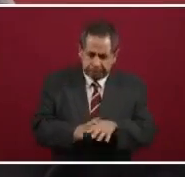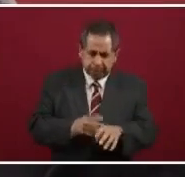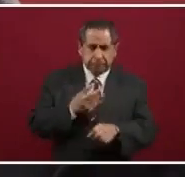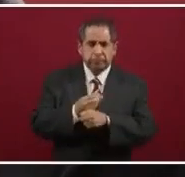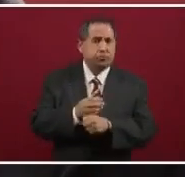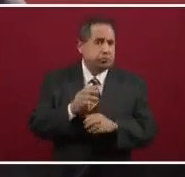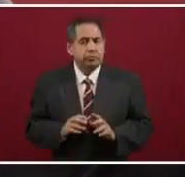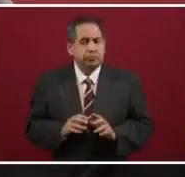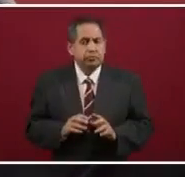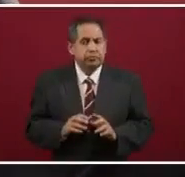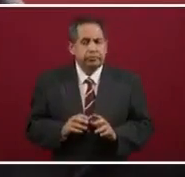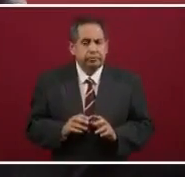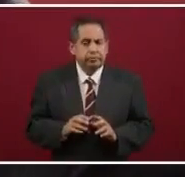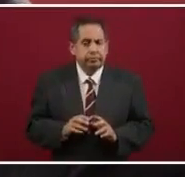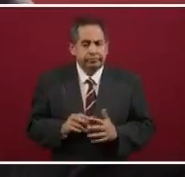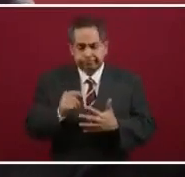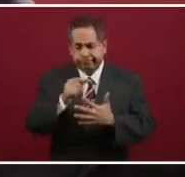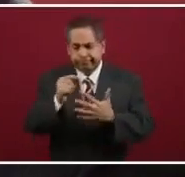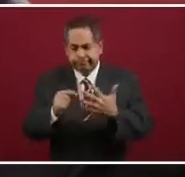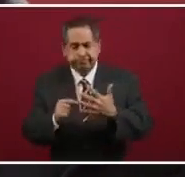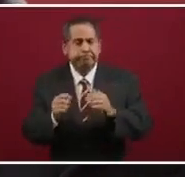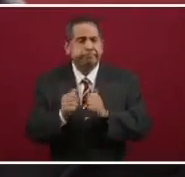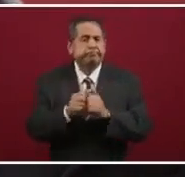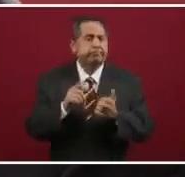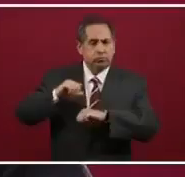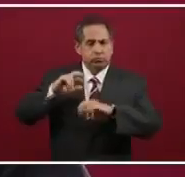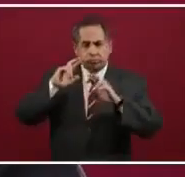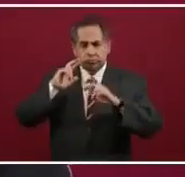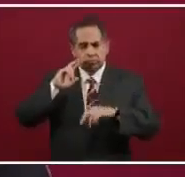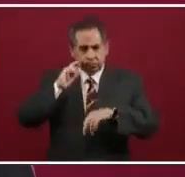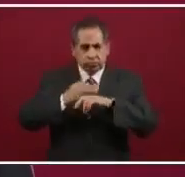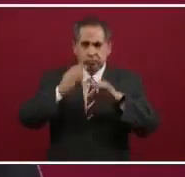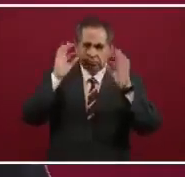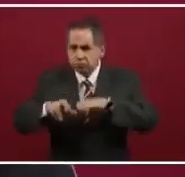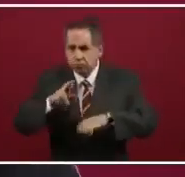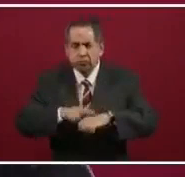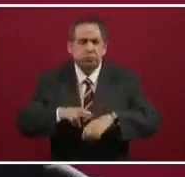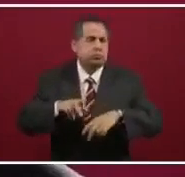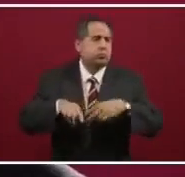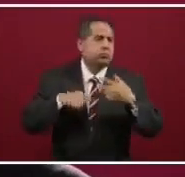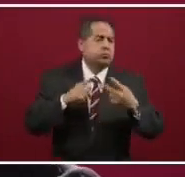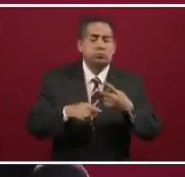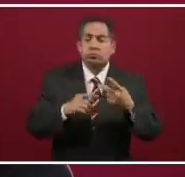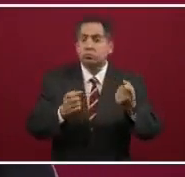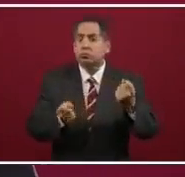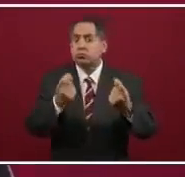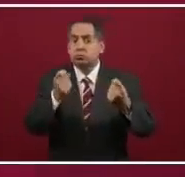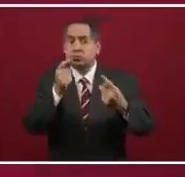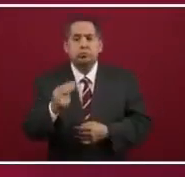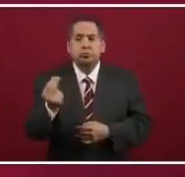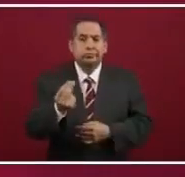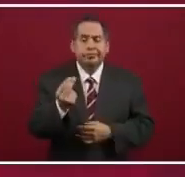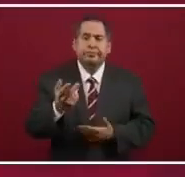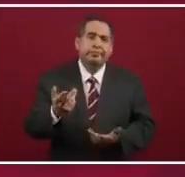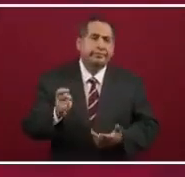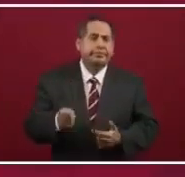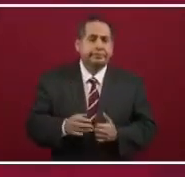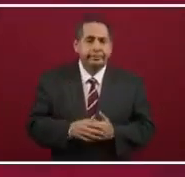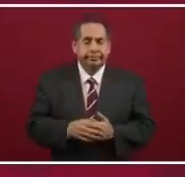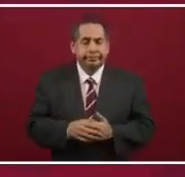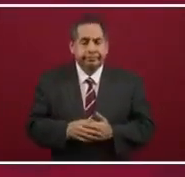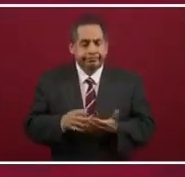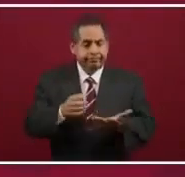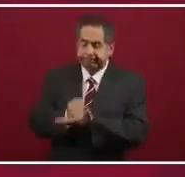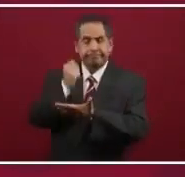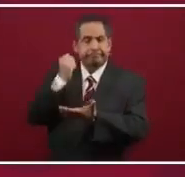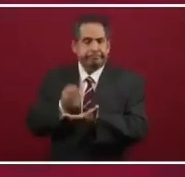renovación. Todo lo que tiene que ver con cónsules, con embajadores, en algunos casos se requiere de la aprobación